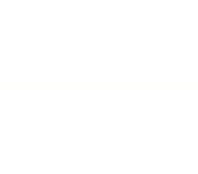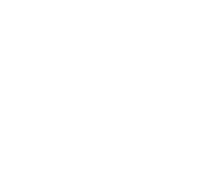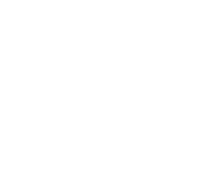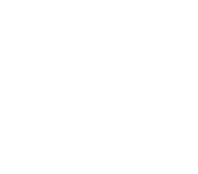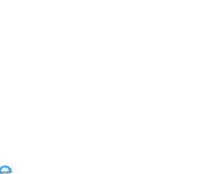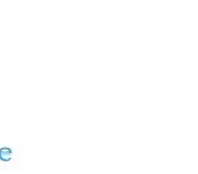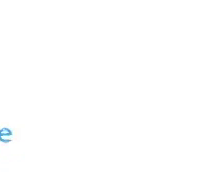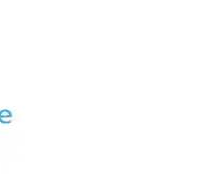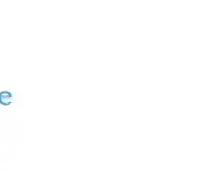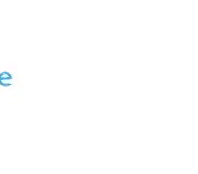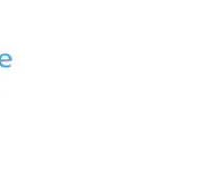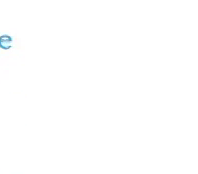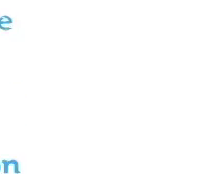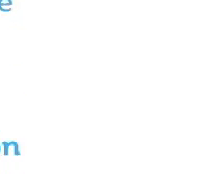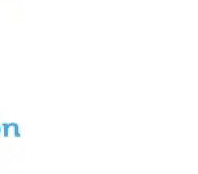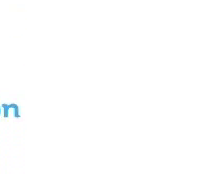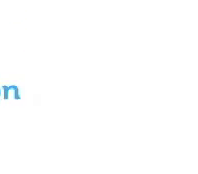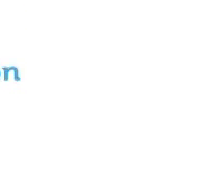¡Gracias!